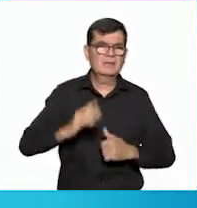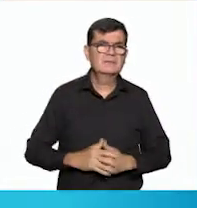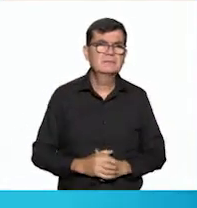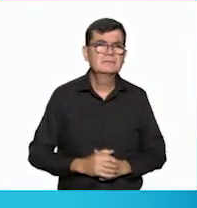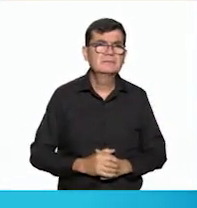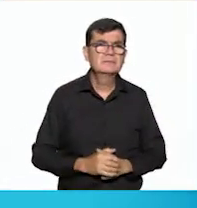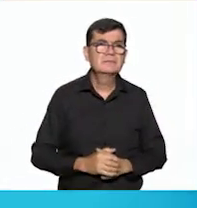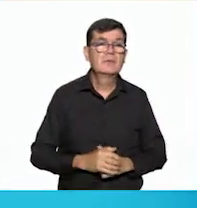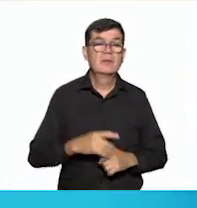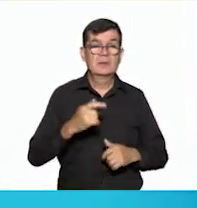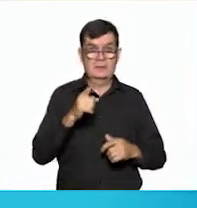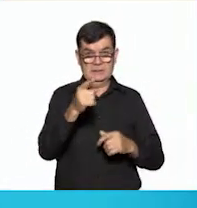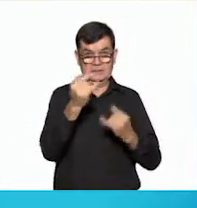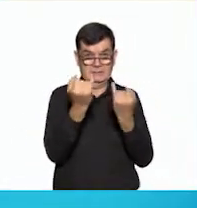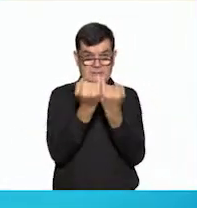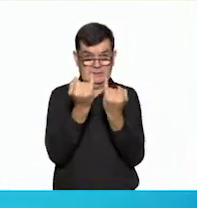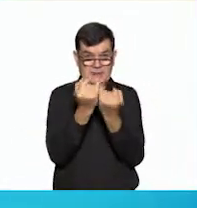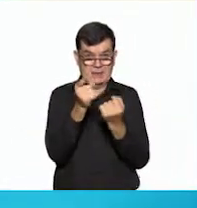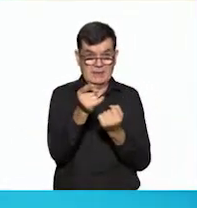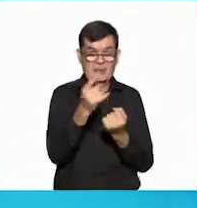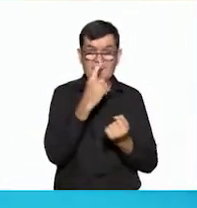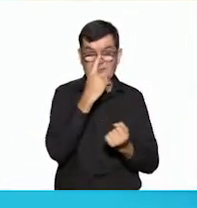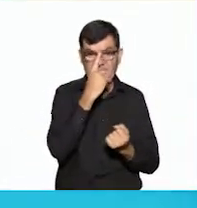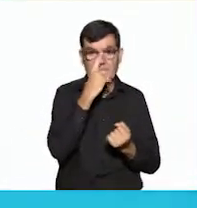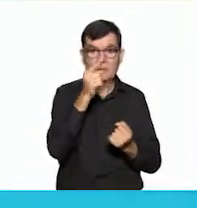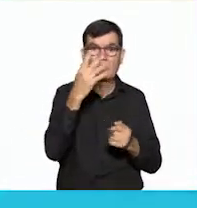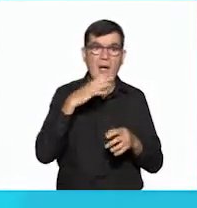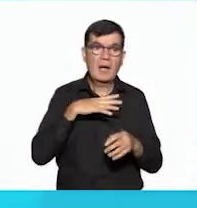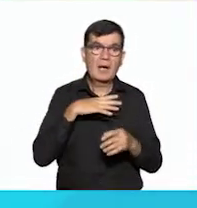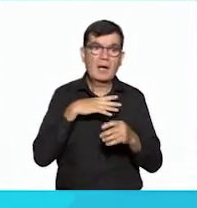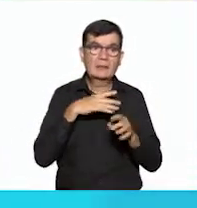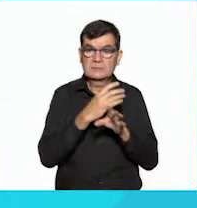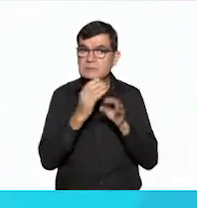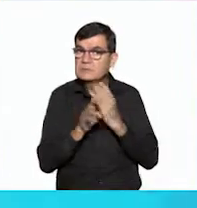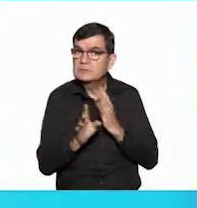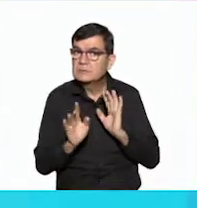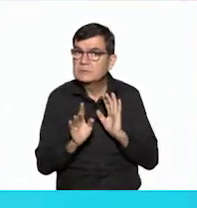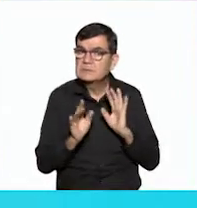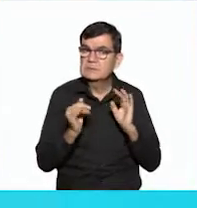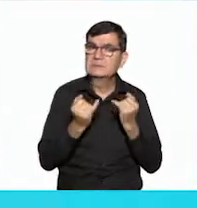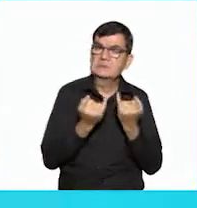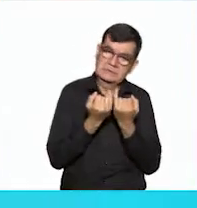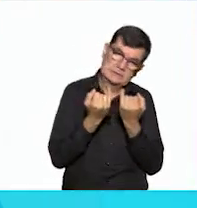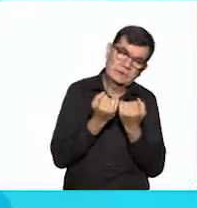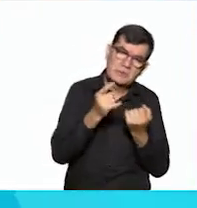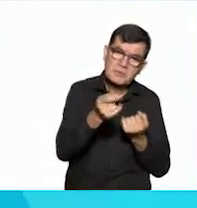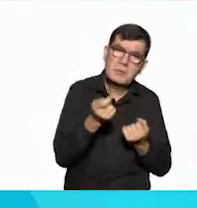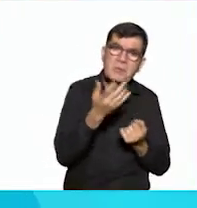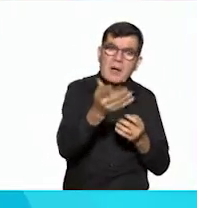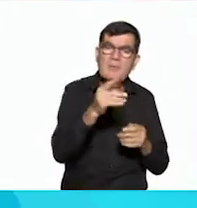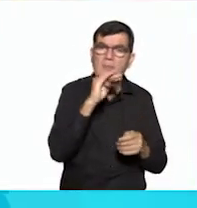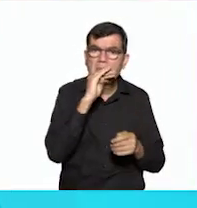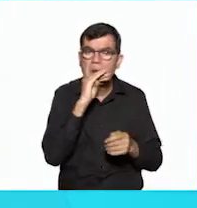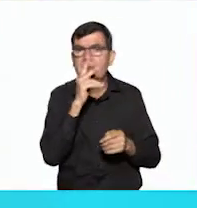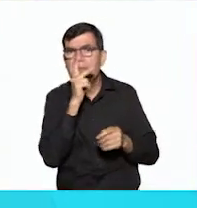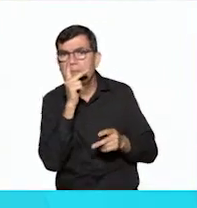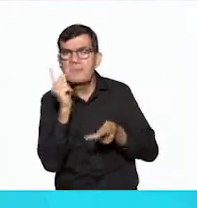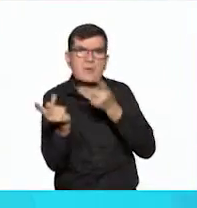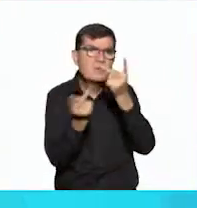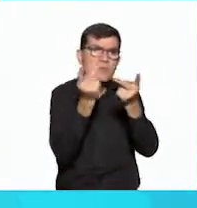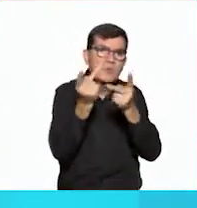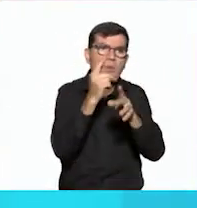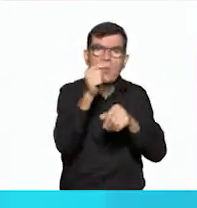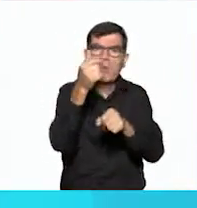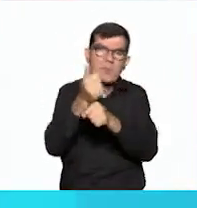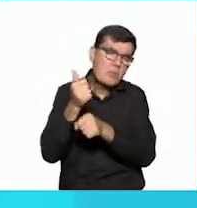Blanca. ¿Les gustaron? ¿Ustedes se saben algunas? Seguro que sí. Pregunten a su mamá o a su papá o a